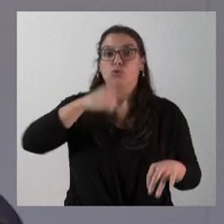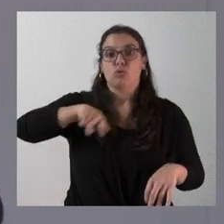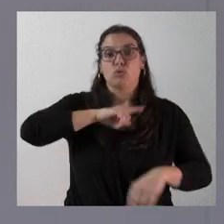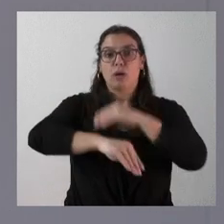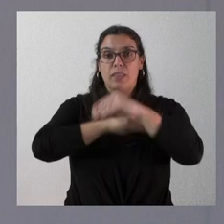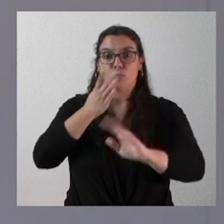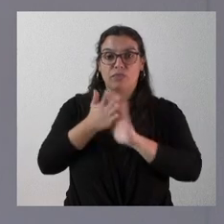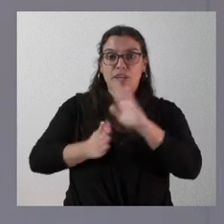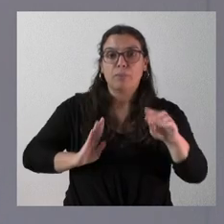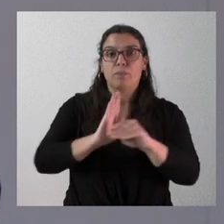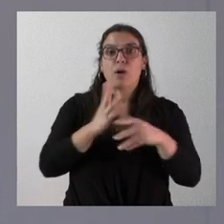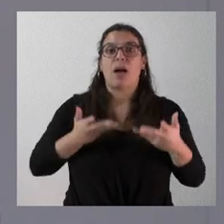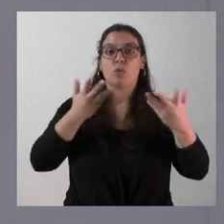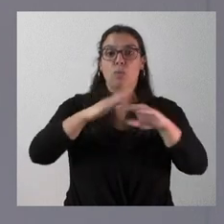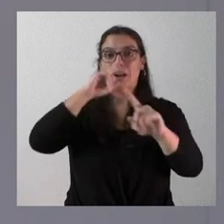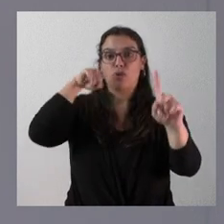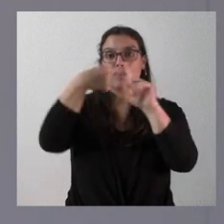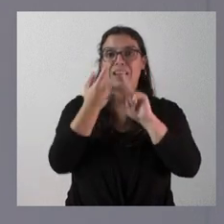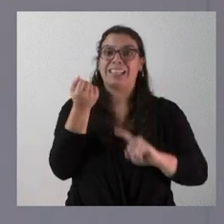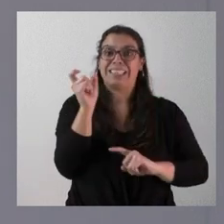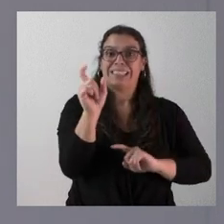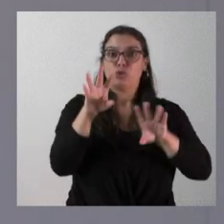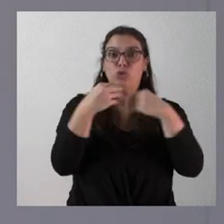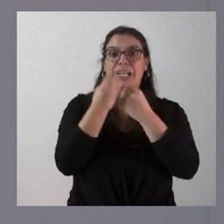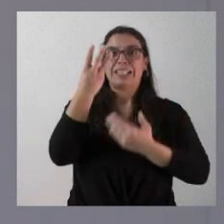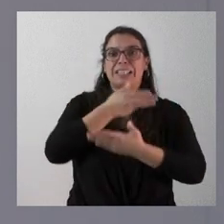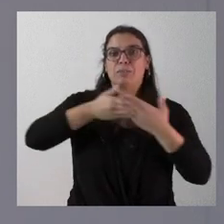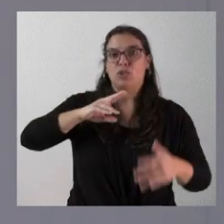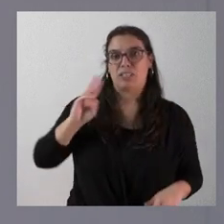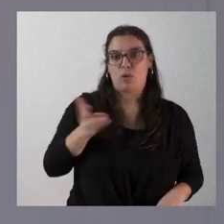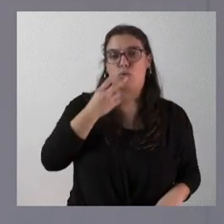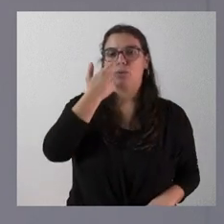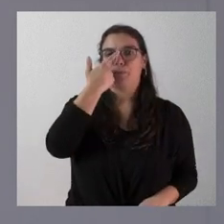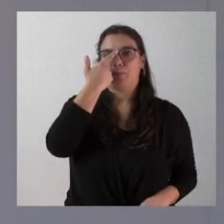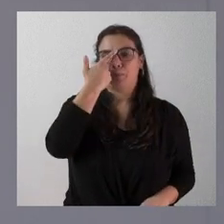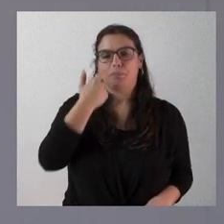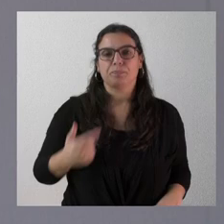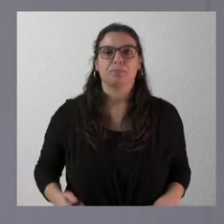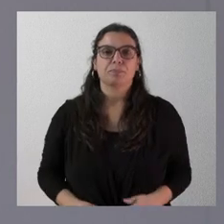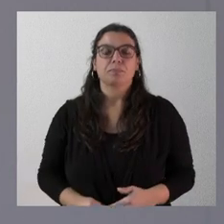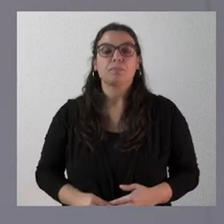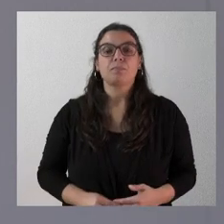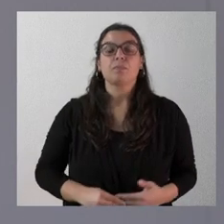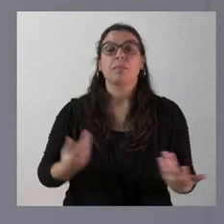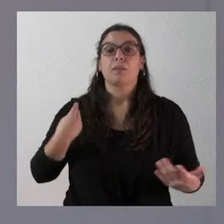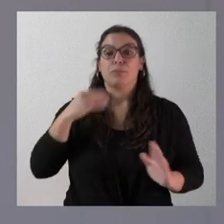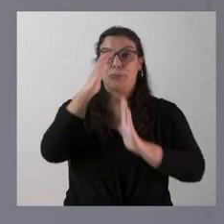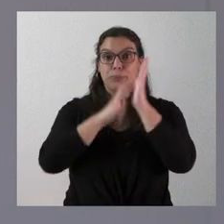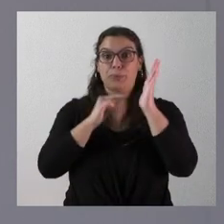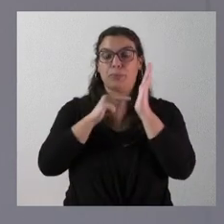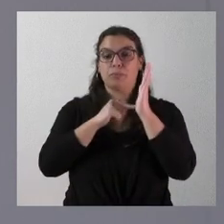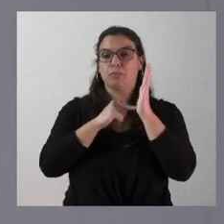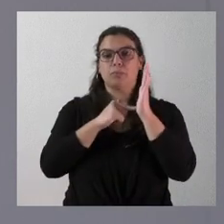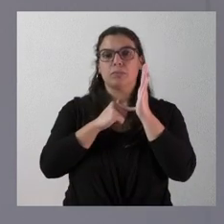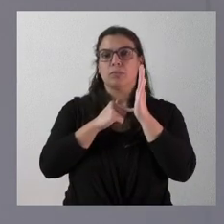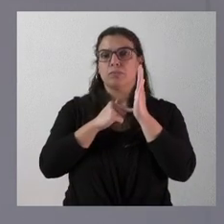supone una aportación para el próximo año de tres millones de euros esta aportación de esta rebaja corresponde íntegramente